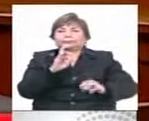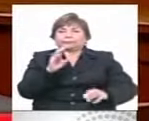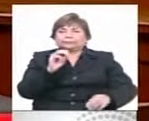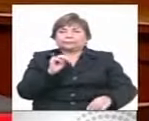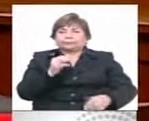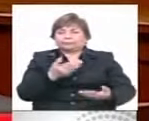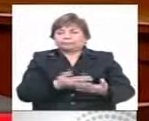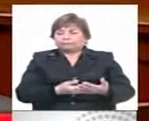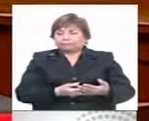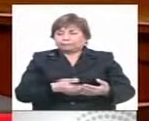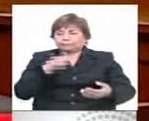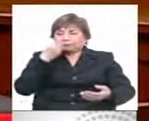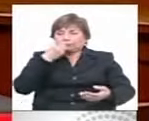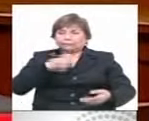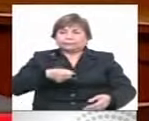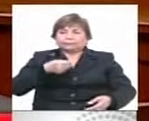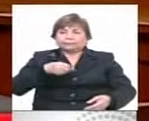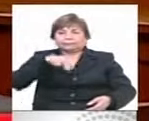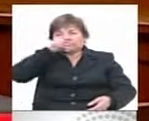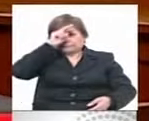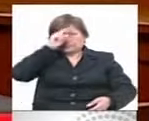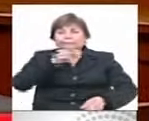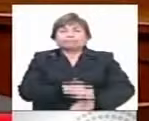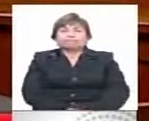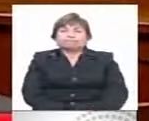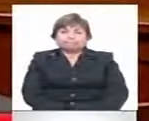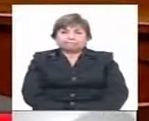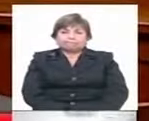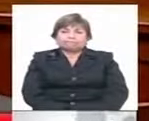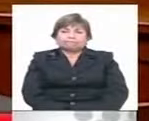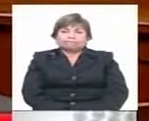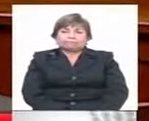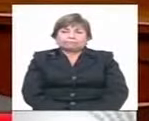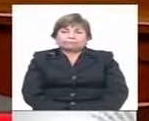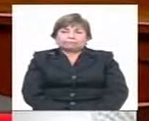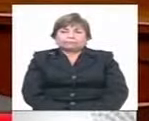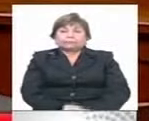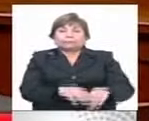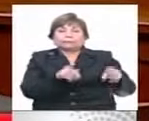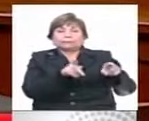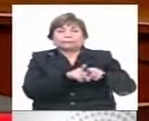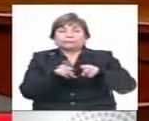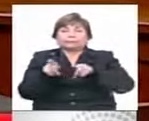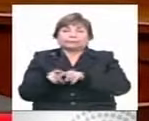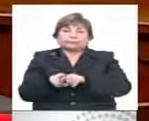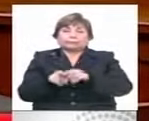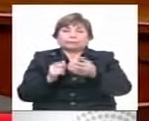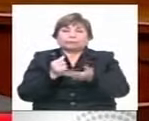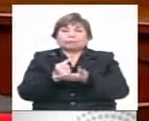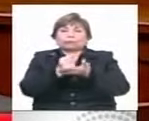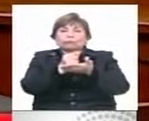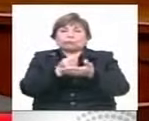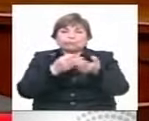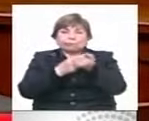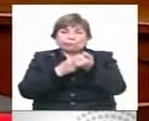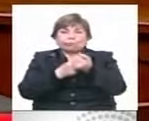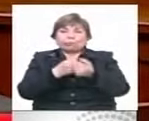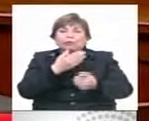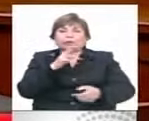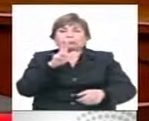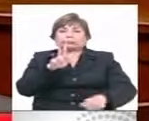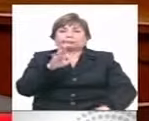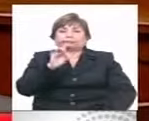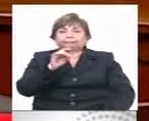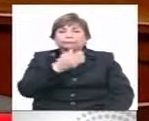en la plataforma Canastas Perú. Asimismo, se está brindando asistencia técnica a 238 gobiernos